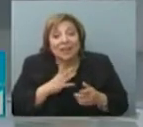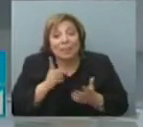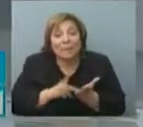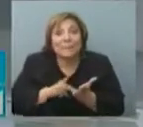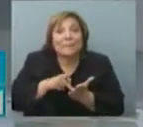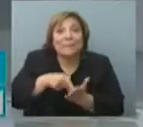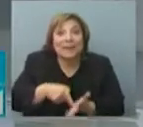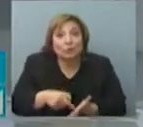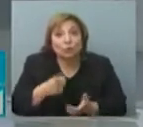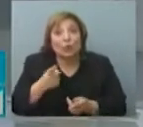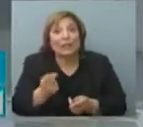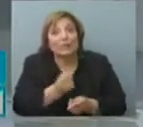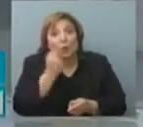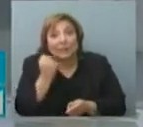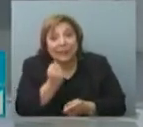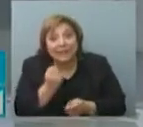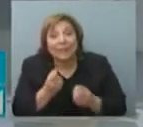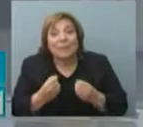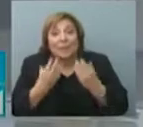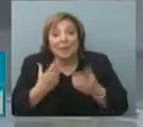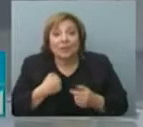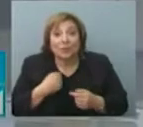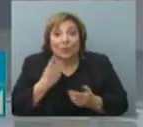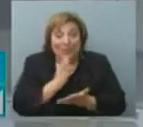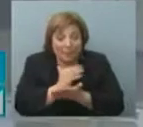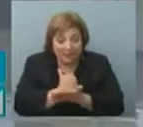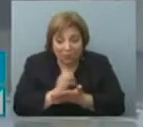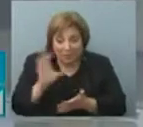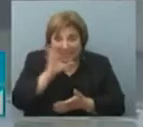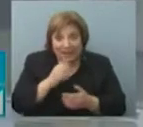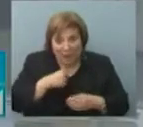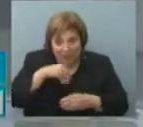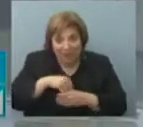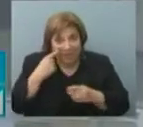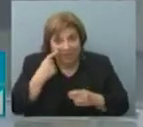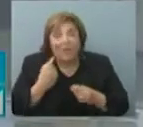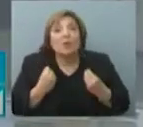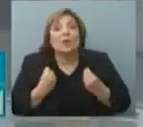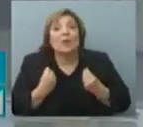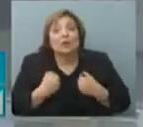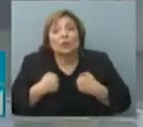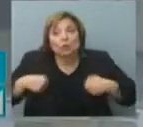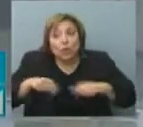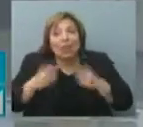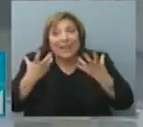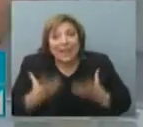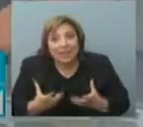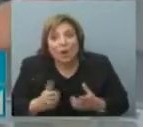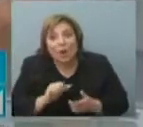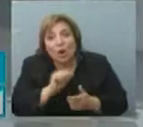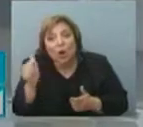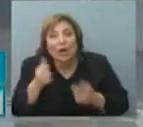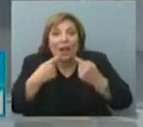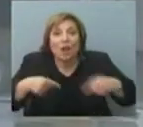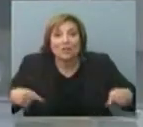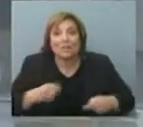paso este importante para los que venimos de un departamento como Cerro largo es porque queremos este conquistar cosas mejores